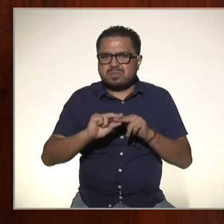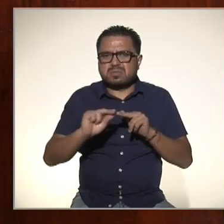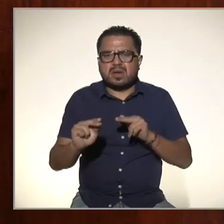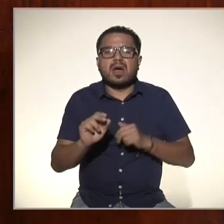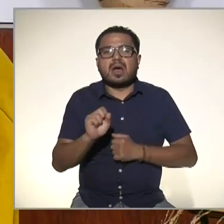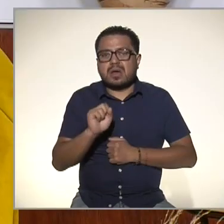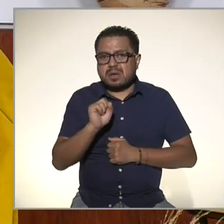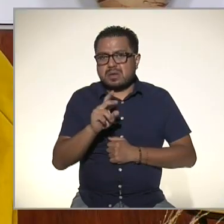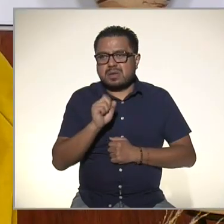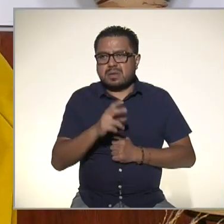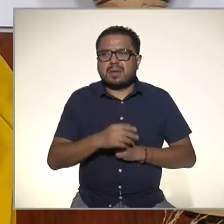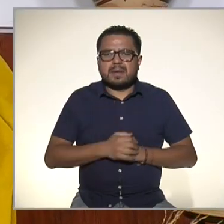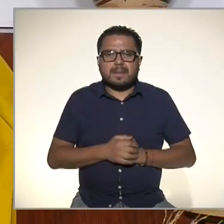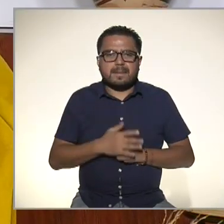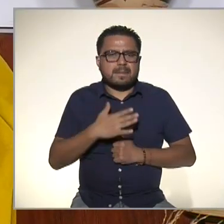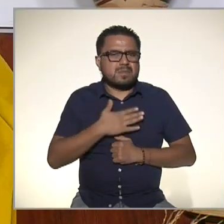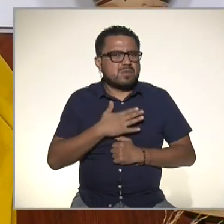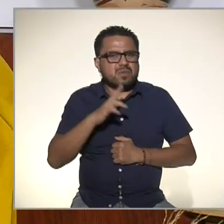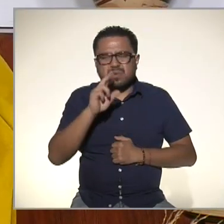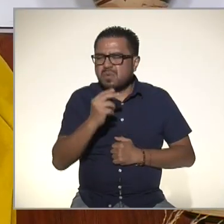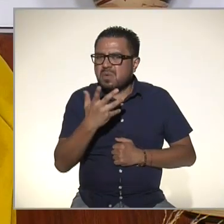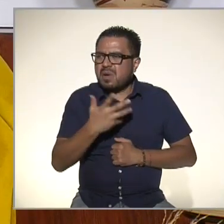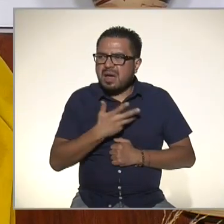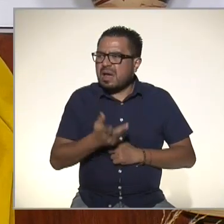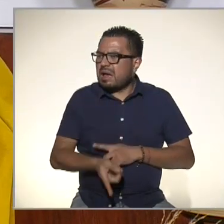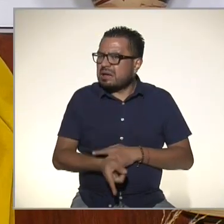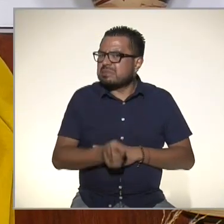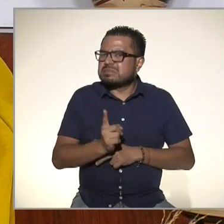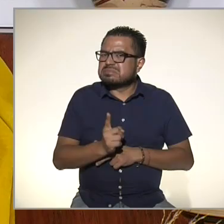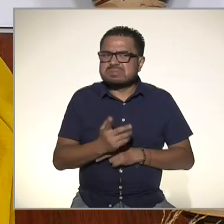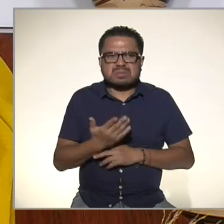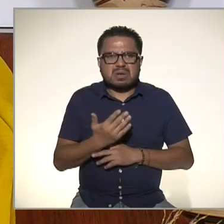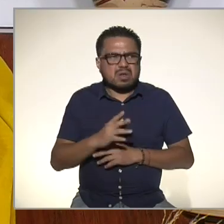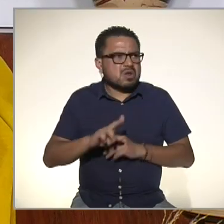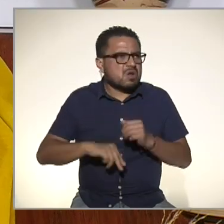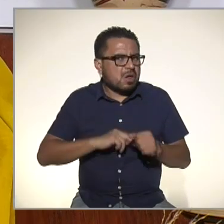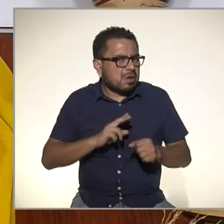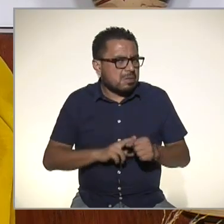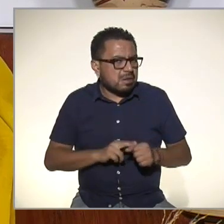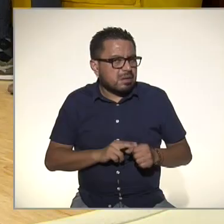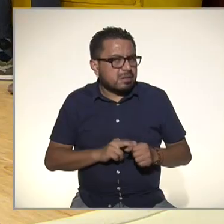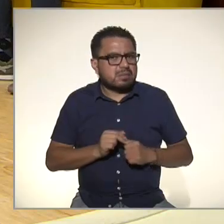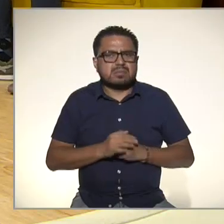Ok. Yo ya no tengo erecciones matinales. ¿Es normal?